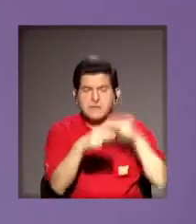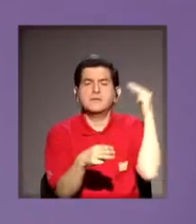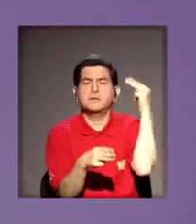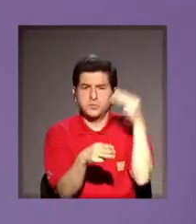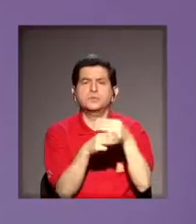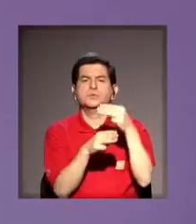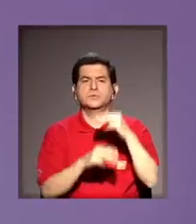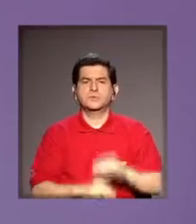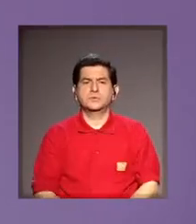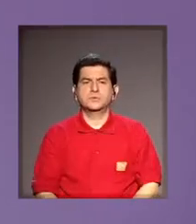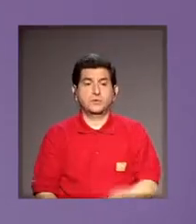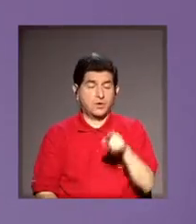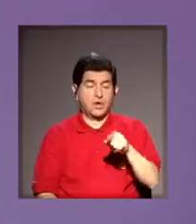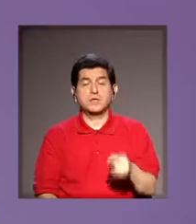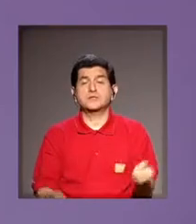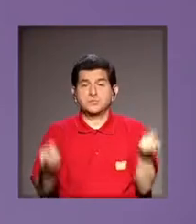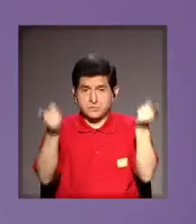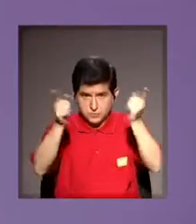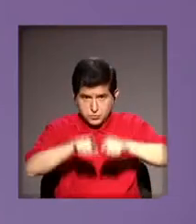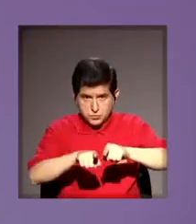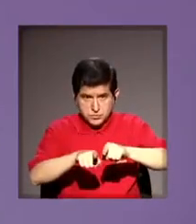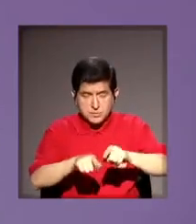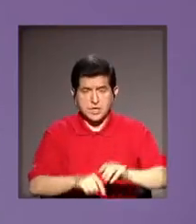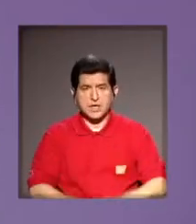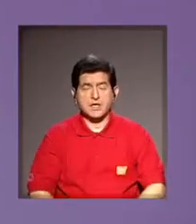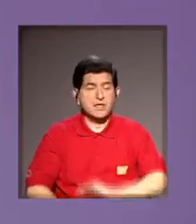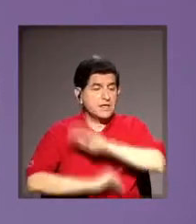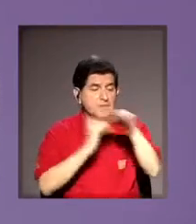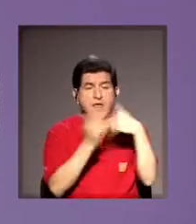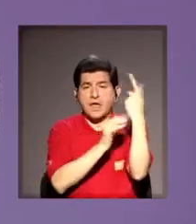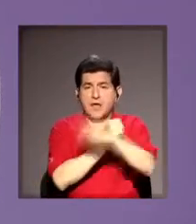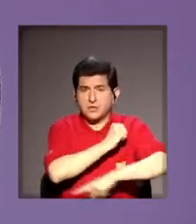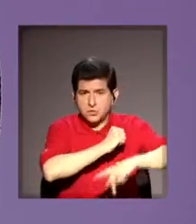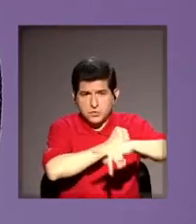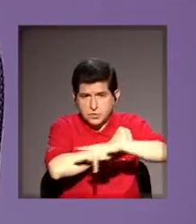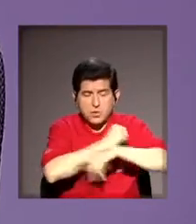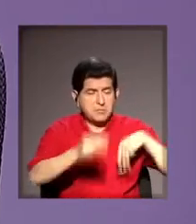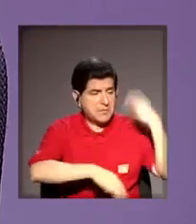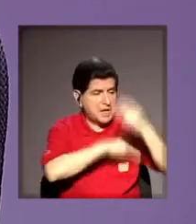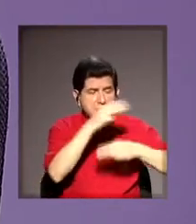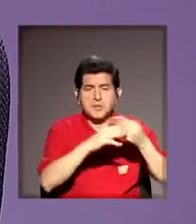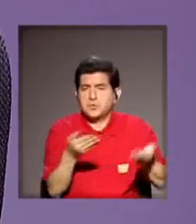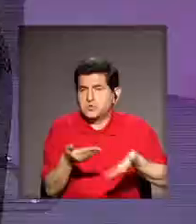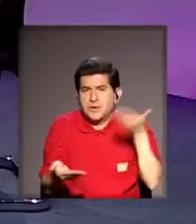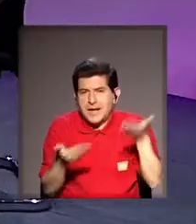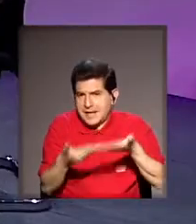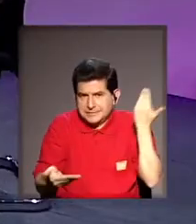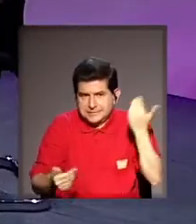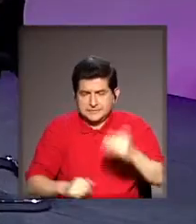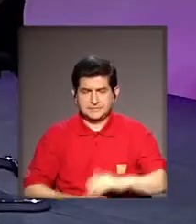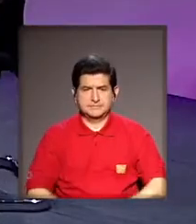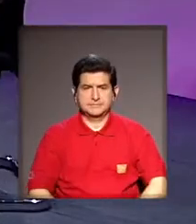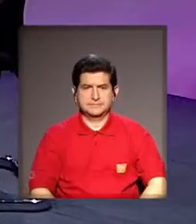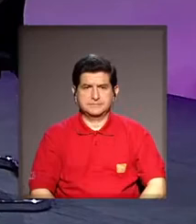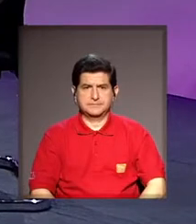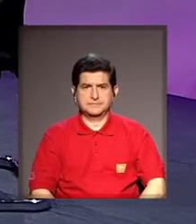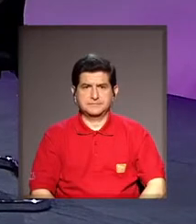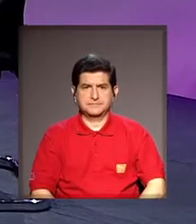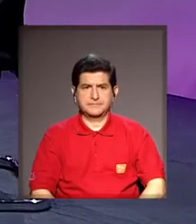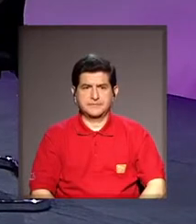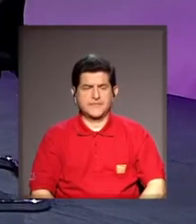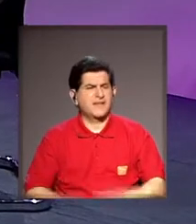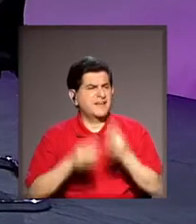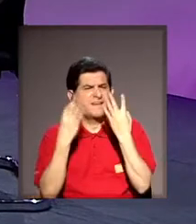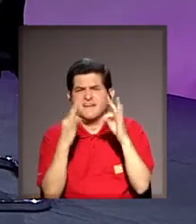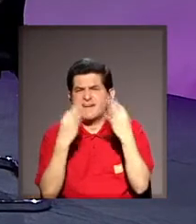verdad esto se realiza en todos los países casi todos los países del mundo y lo que